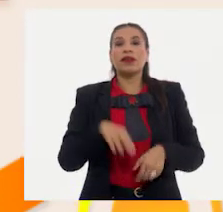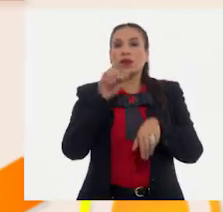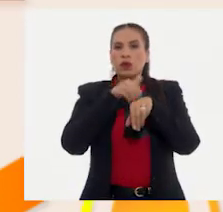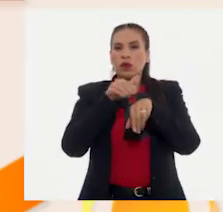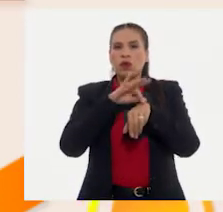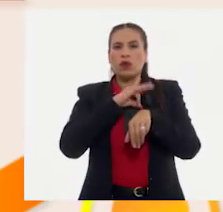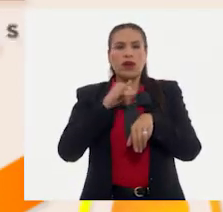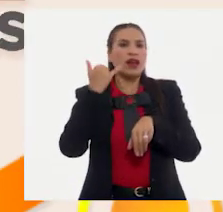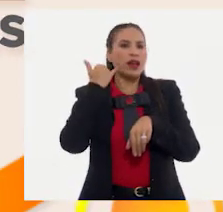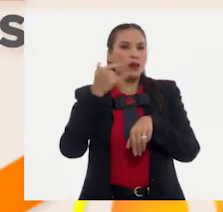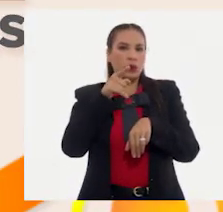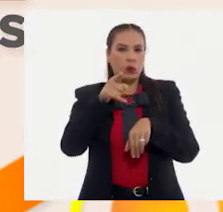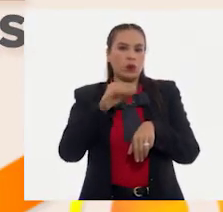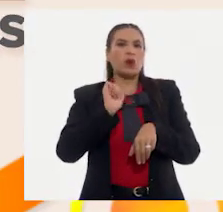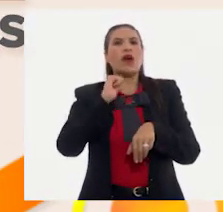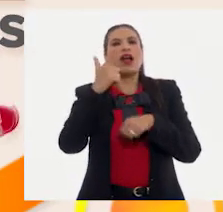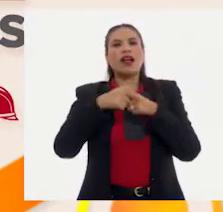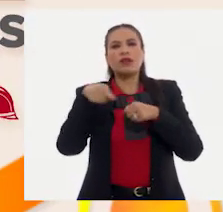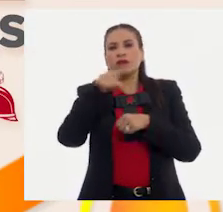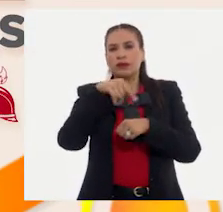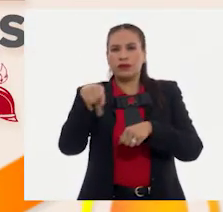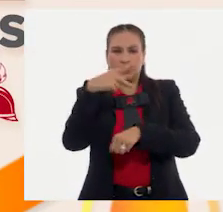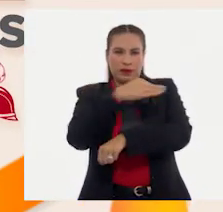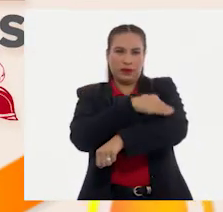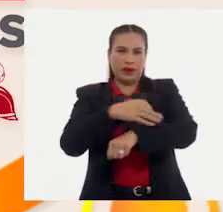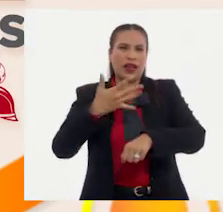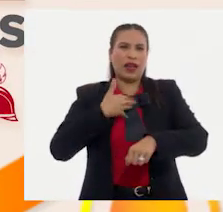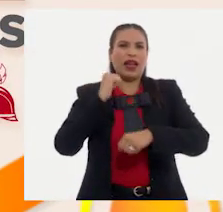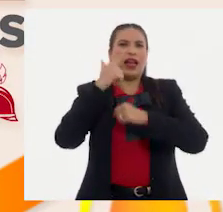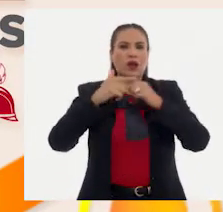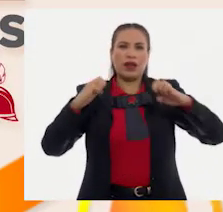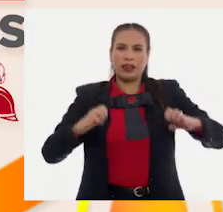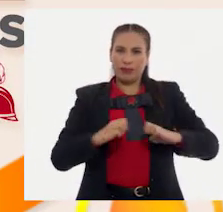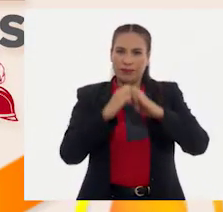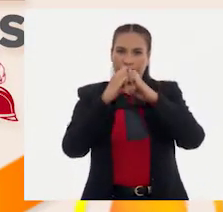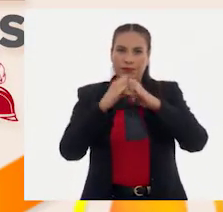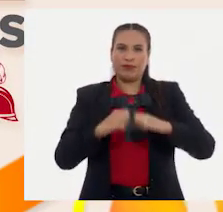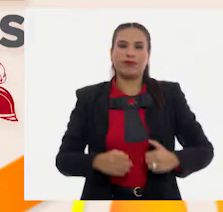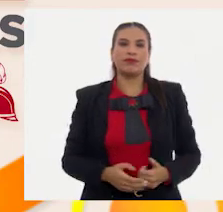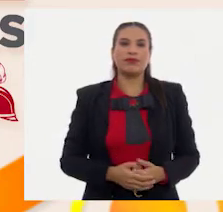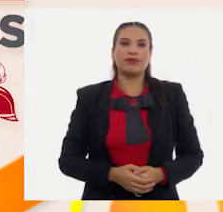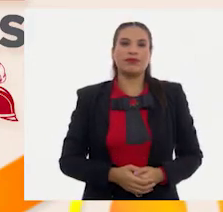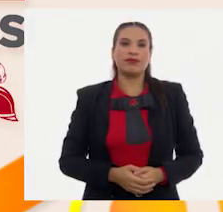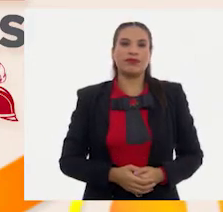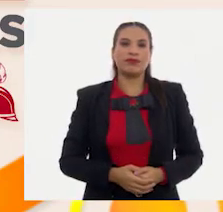número puedes llamar cuando tú o alguien cerca de ti tenga una emergencia.